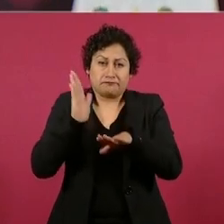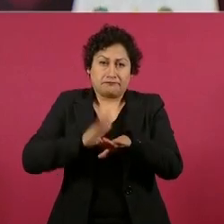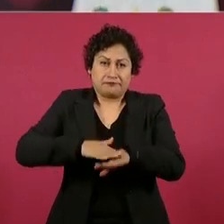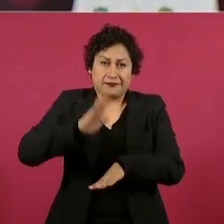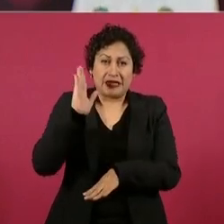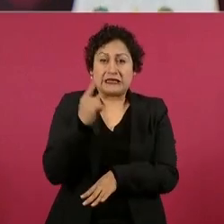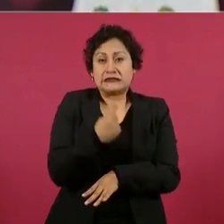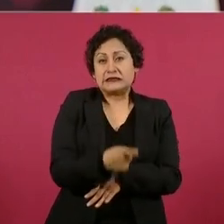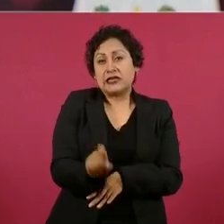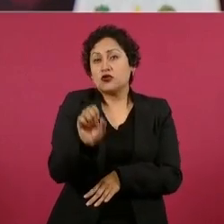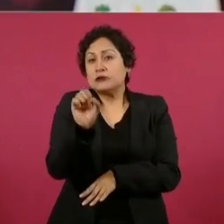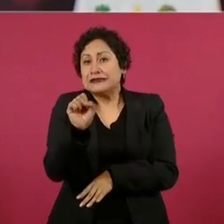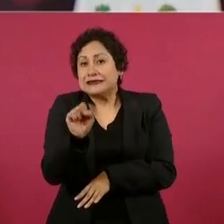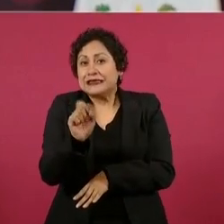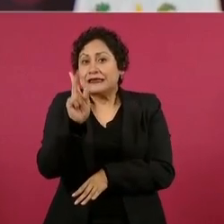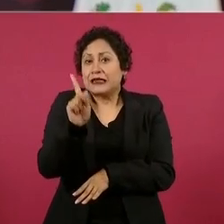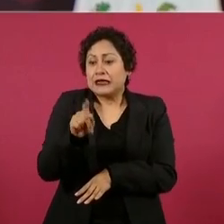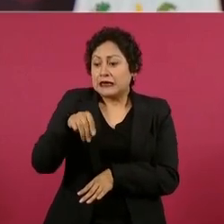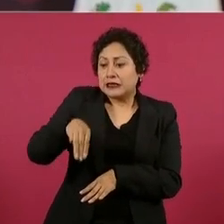hora,